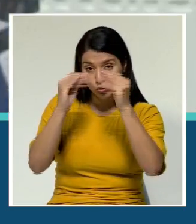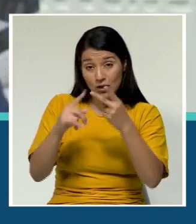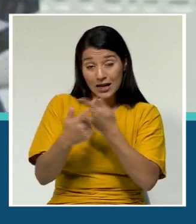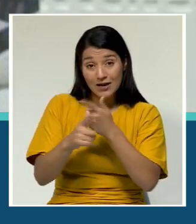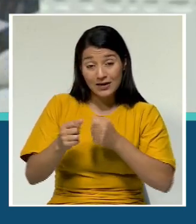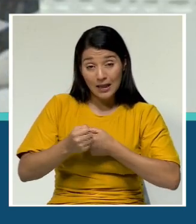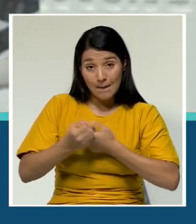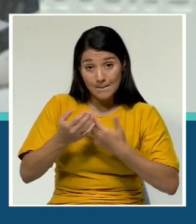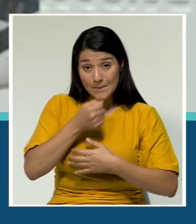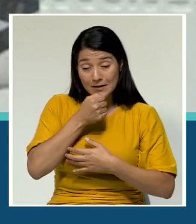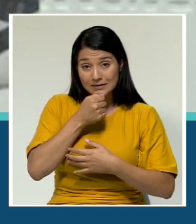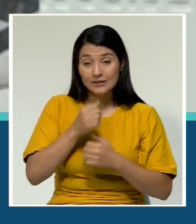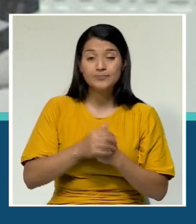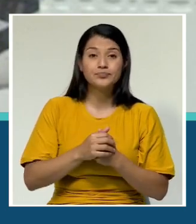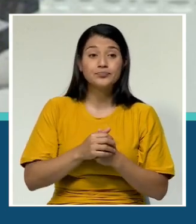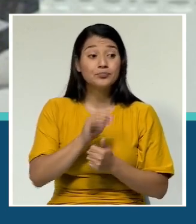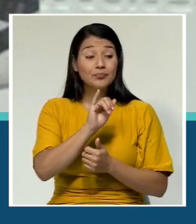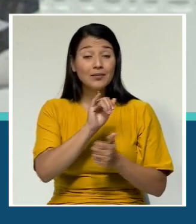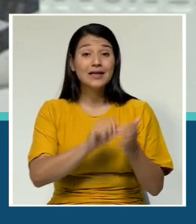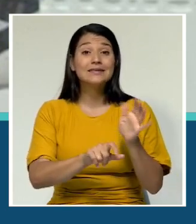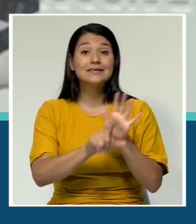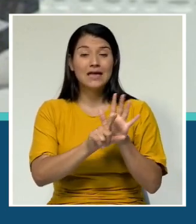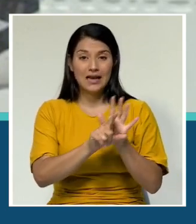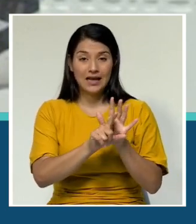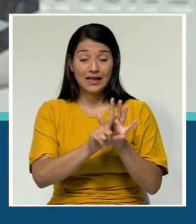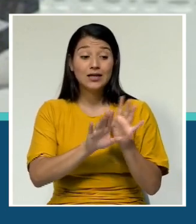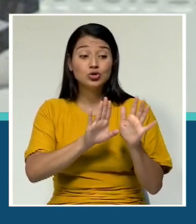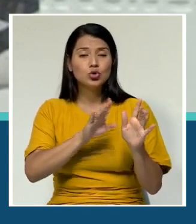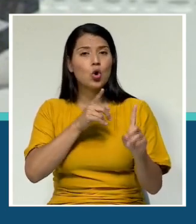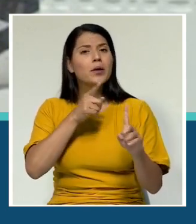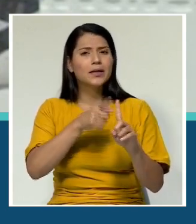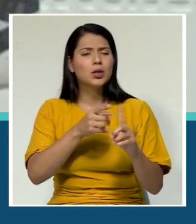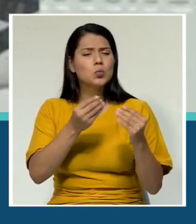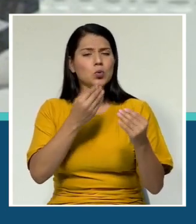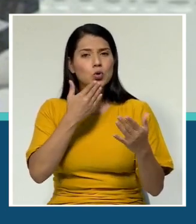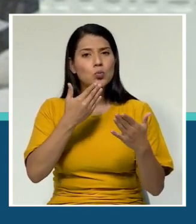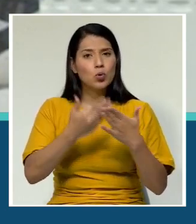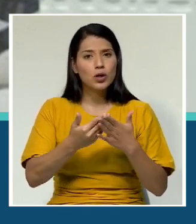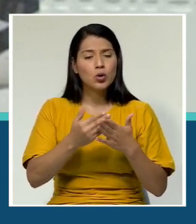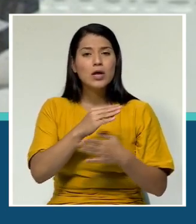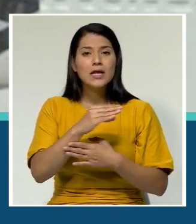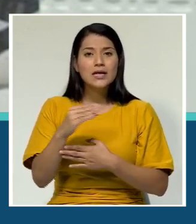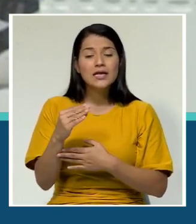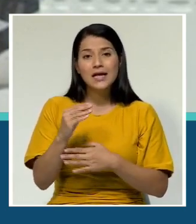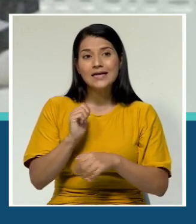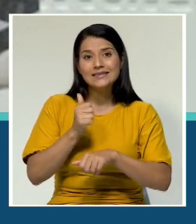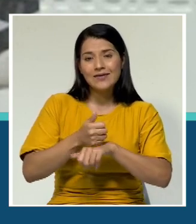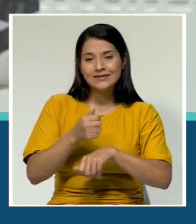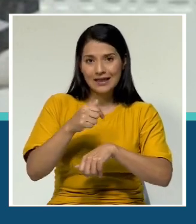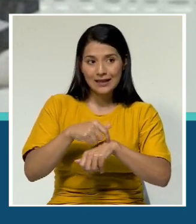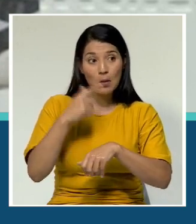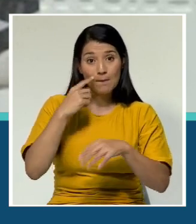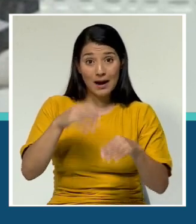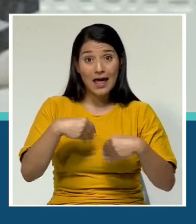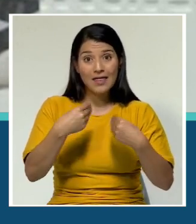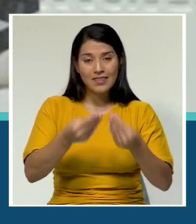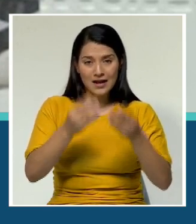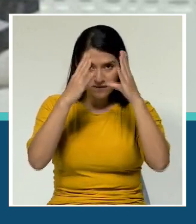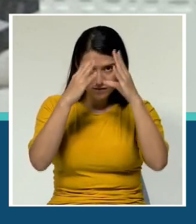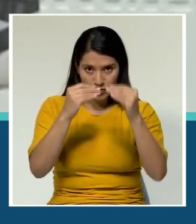derecho fundamental de acceso a la información pública y a la libertad de prensa. Si bien es cierto, la intención de la normativa de